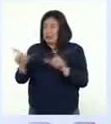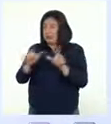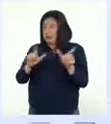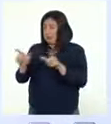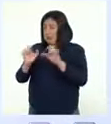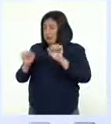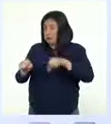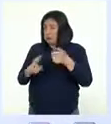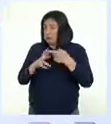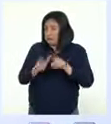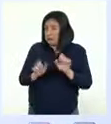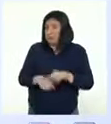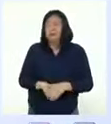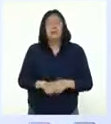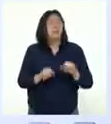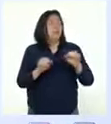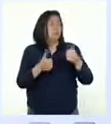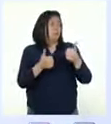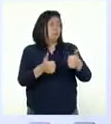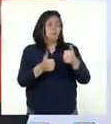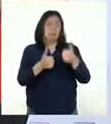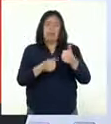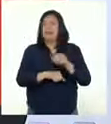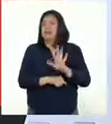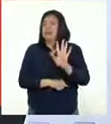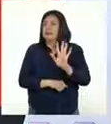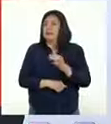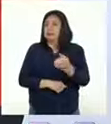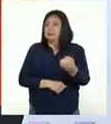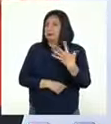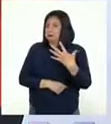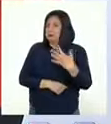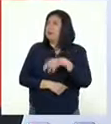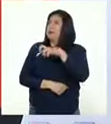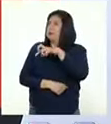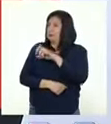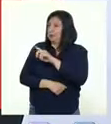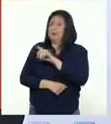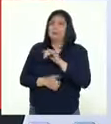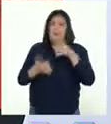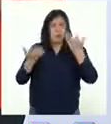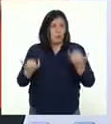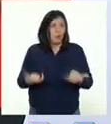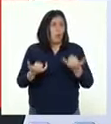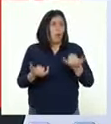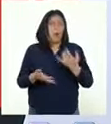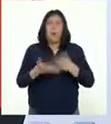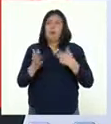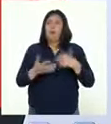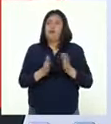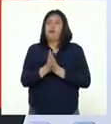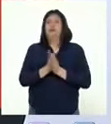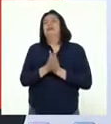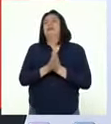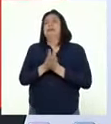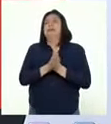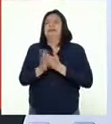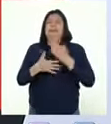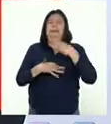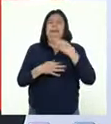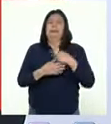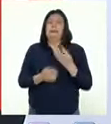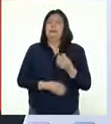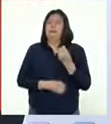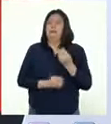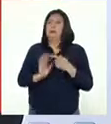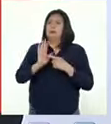listas y listos para comenzar? ¡Qué bien! Como dijiste, Patty, el programa de hoy será muy interesante,